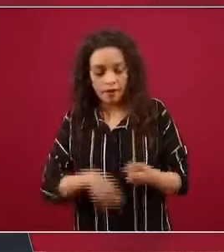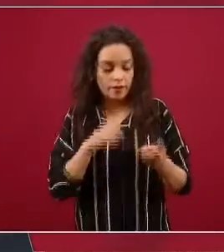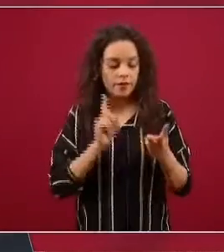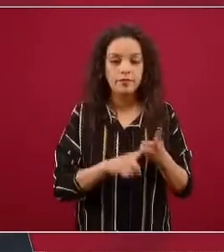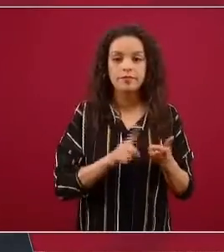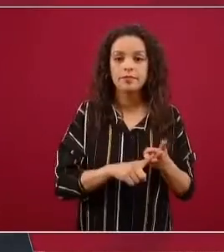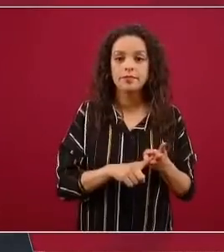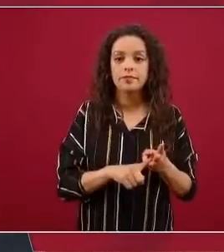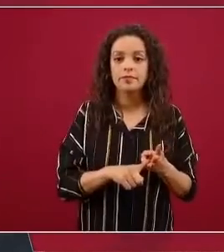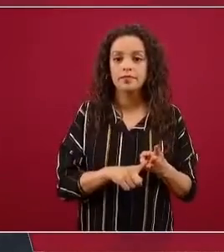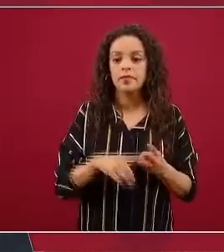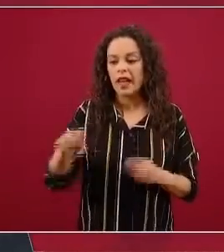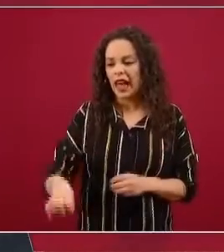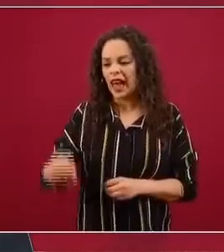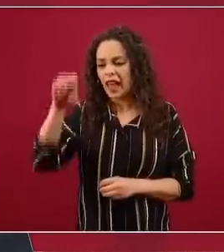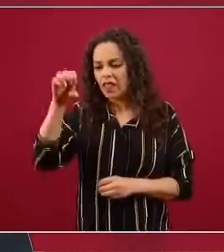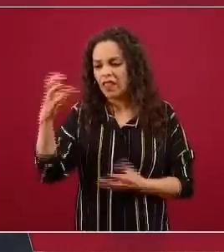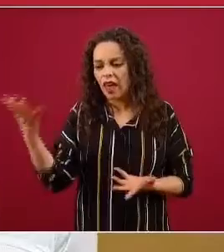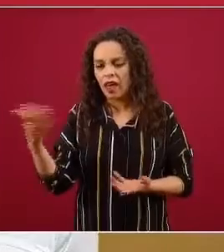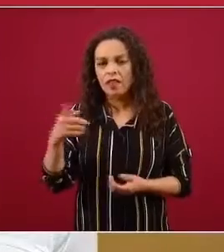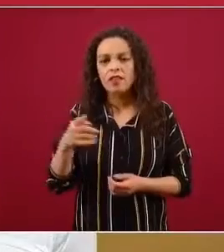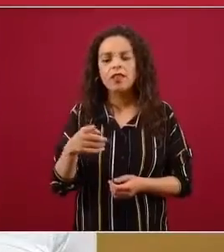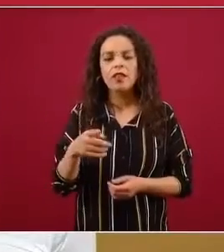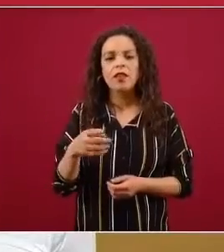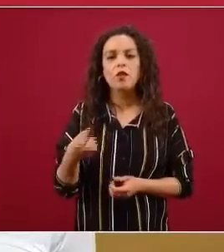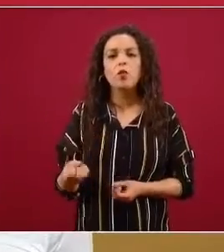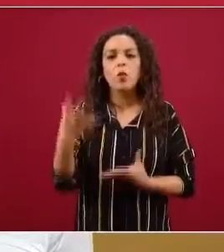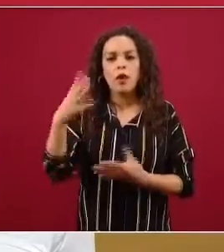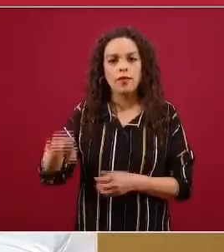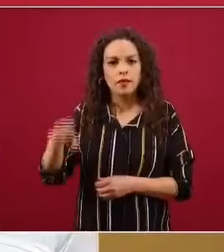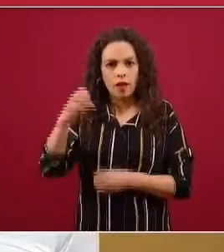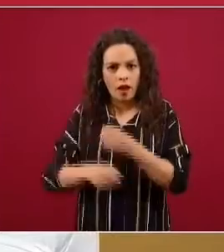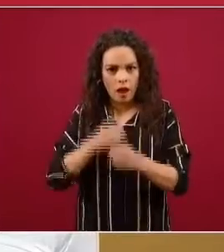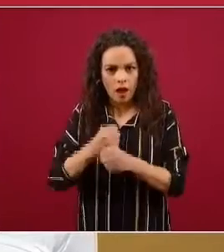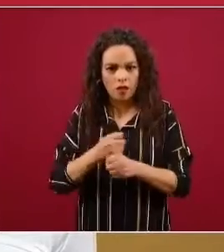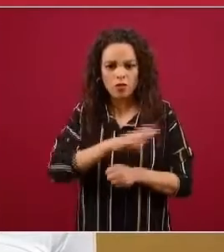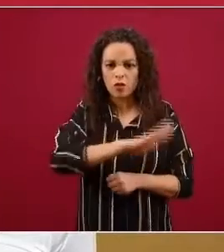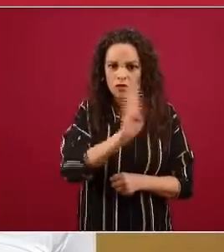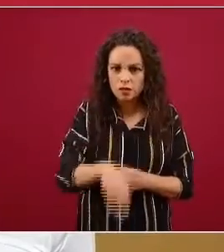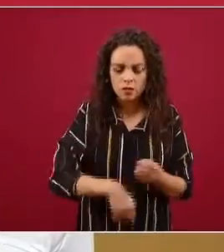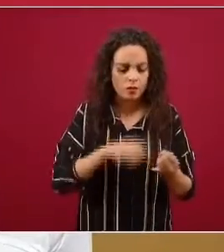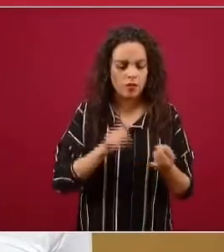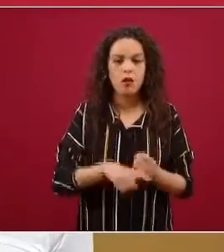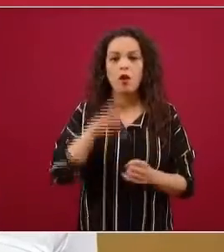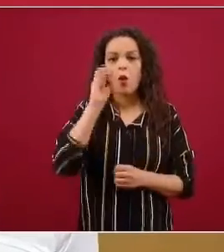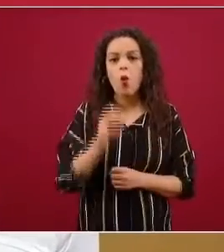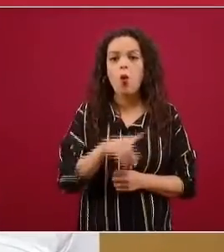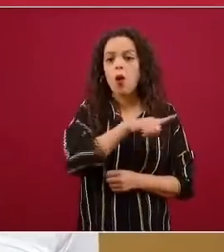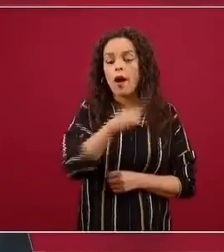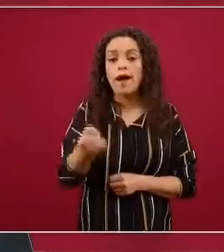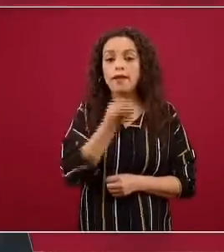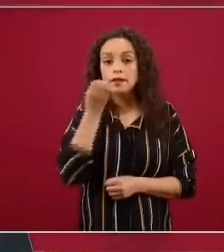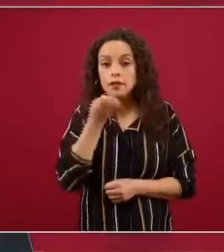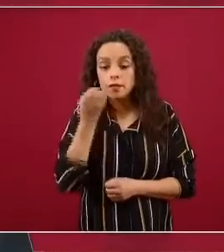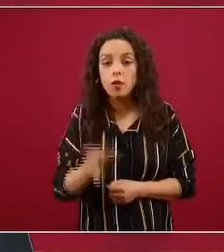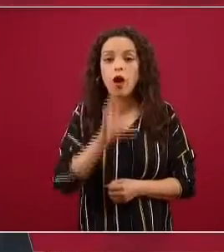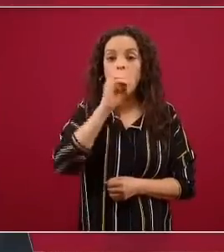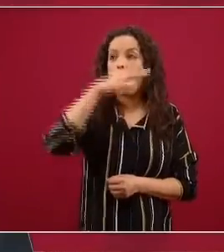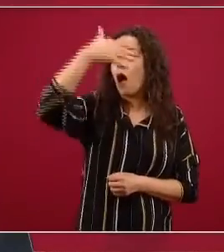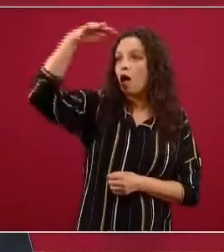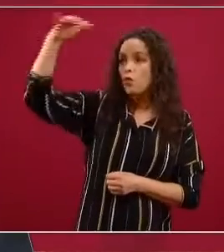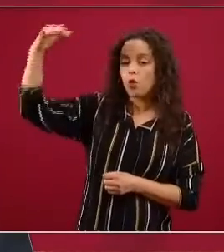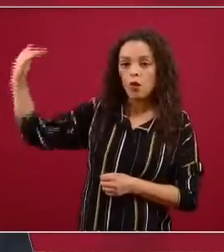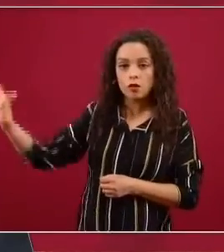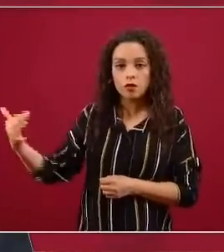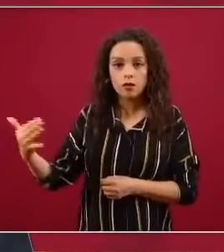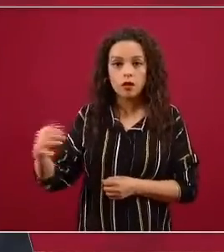mortalidad a ciertas edades, la mortalidad infantil, la mortalidad en edad escolar, la mortalidad en adultos mayores, etc. Esas son